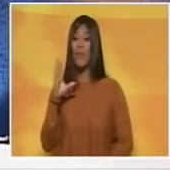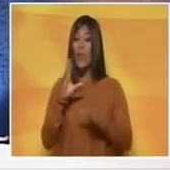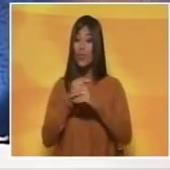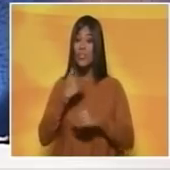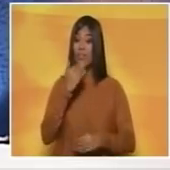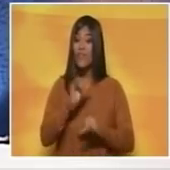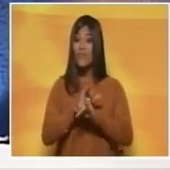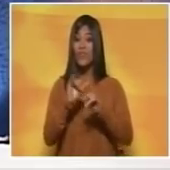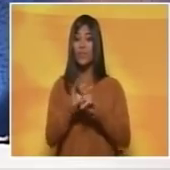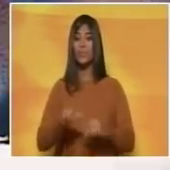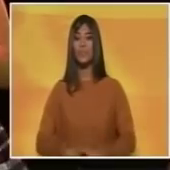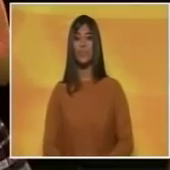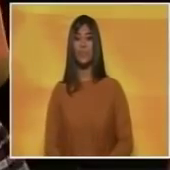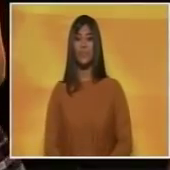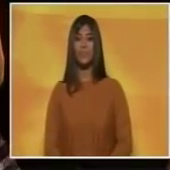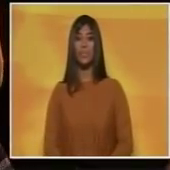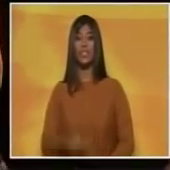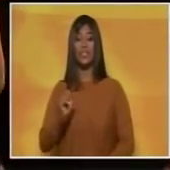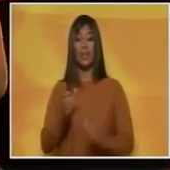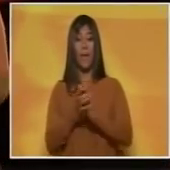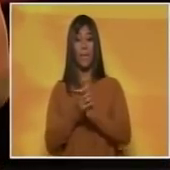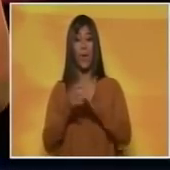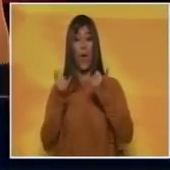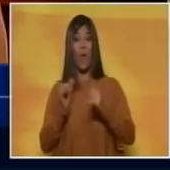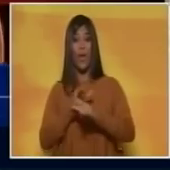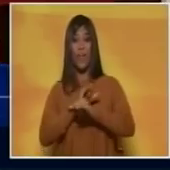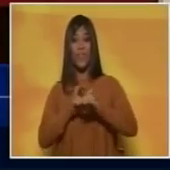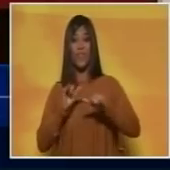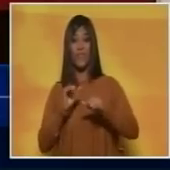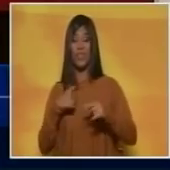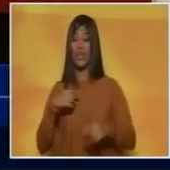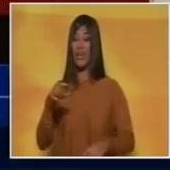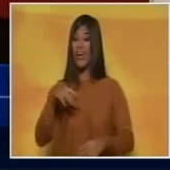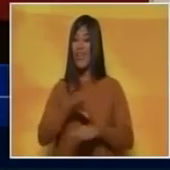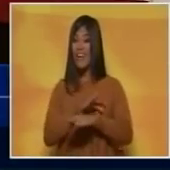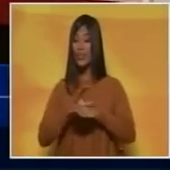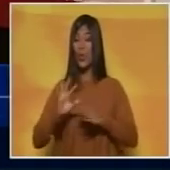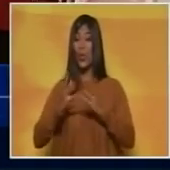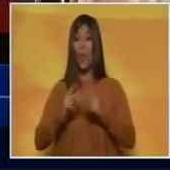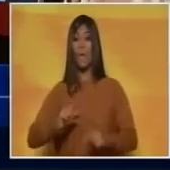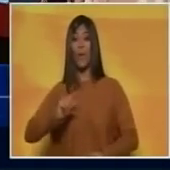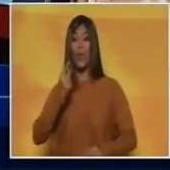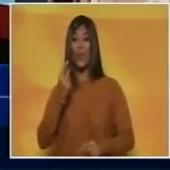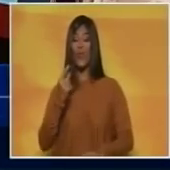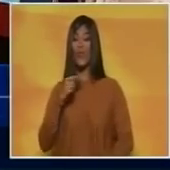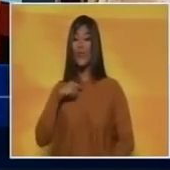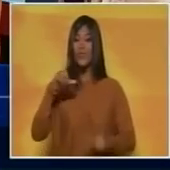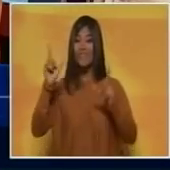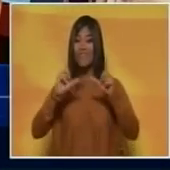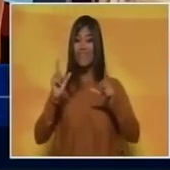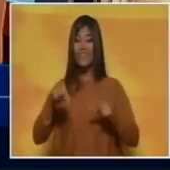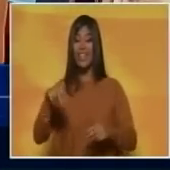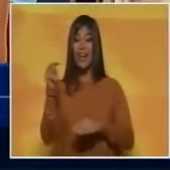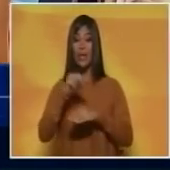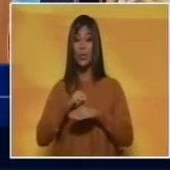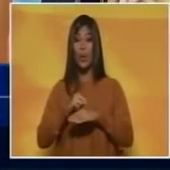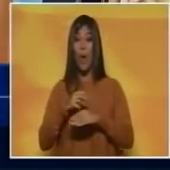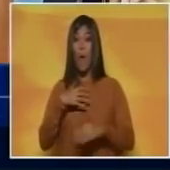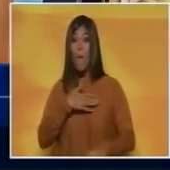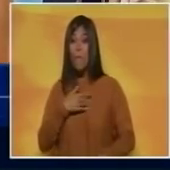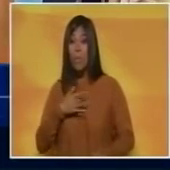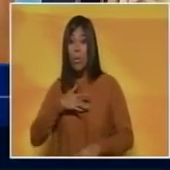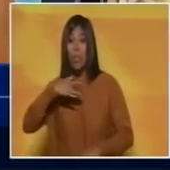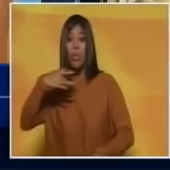noche final. Sí, amigos, en esta etapa cumbre del reality show número uno de la pantalla nacional, nosotros no podíamos perder